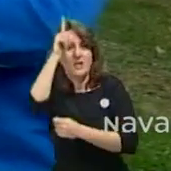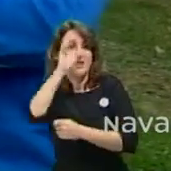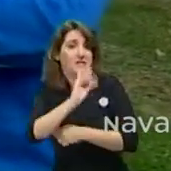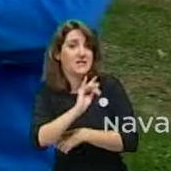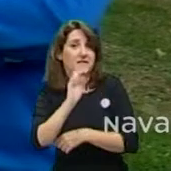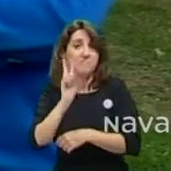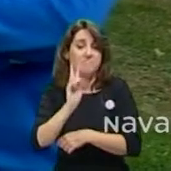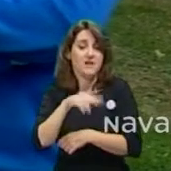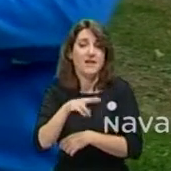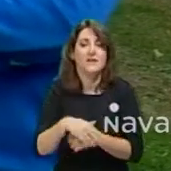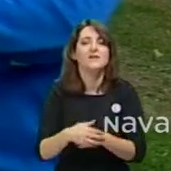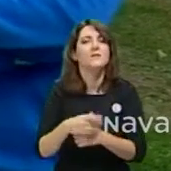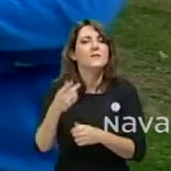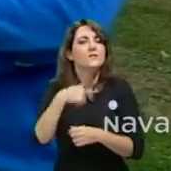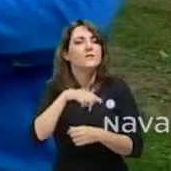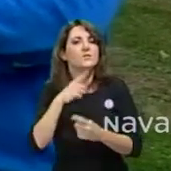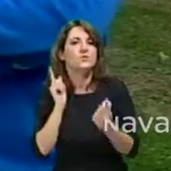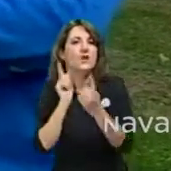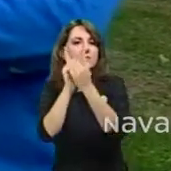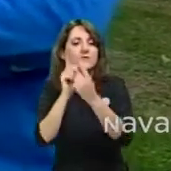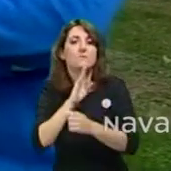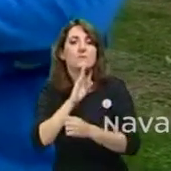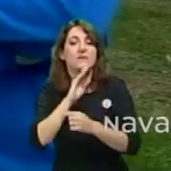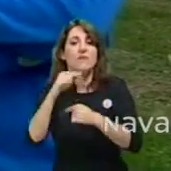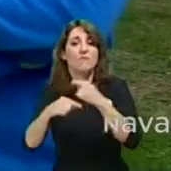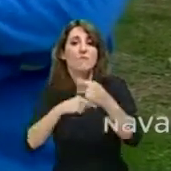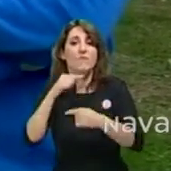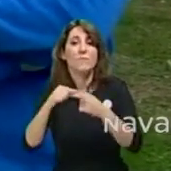Sí, nos conocimos en Alemania. Sí, sí, sí. Coincidimos en la misma familia